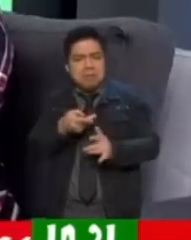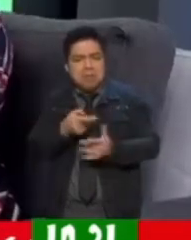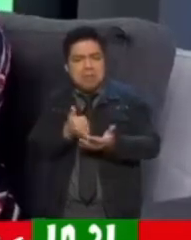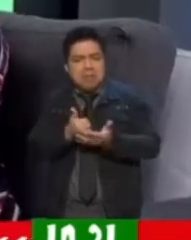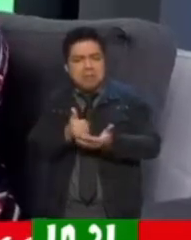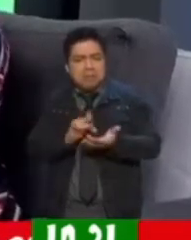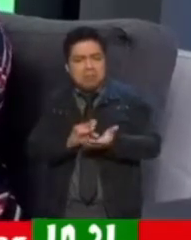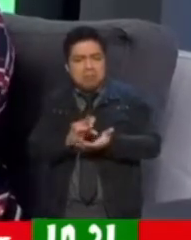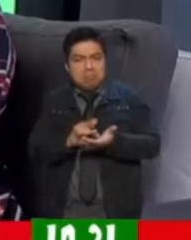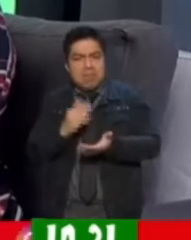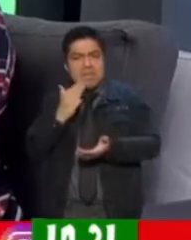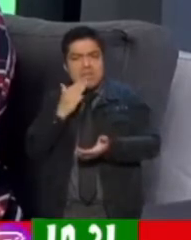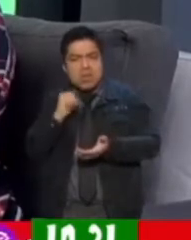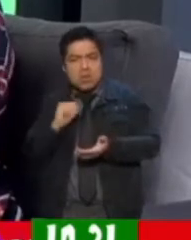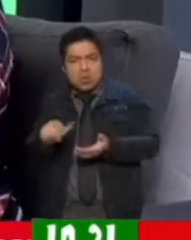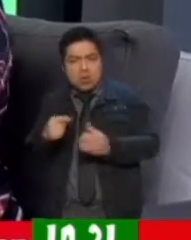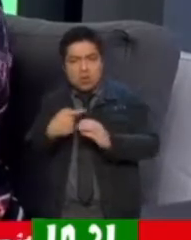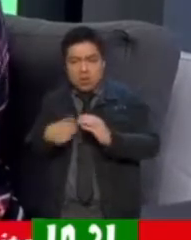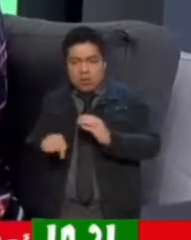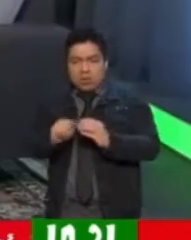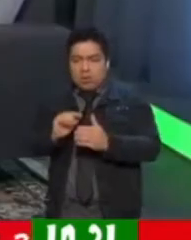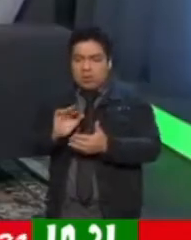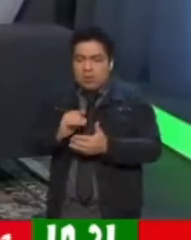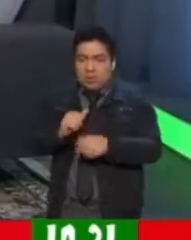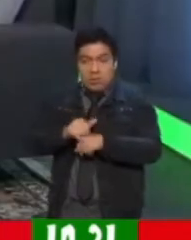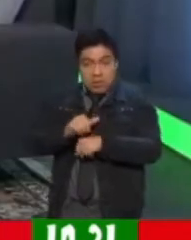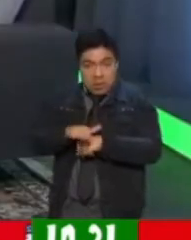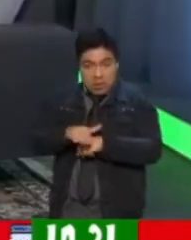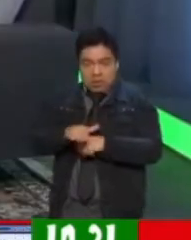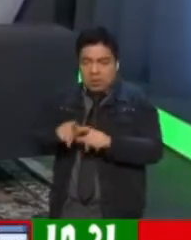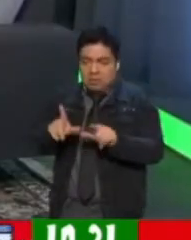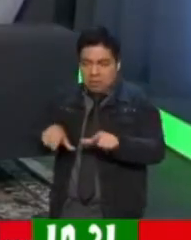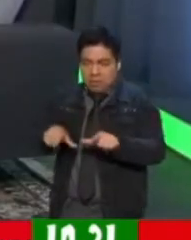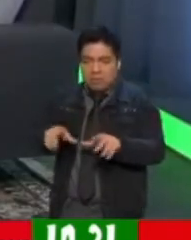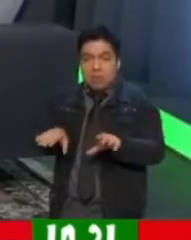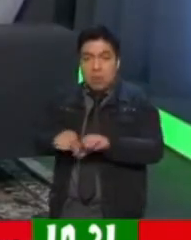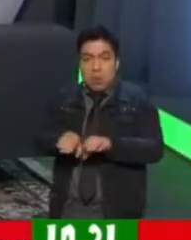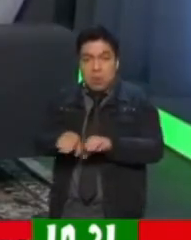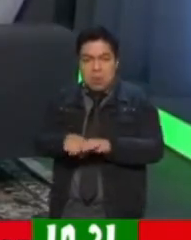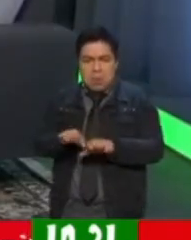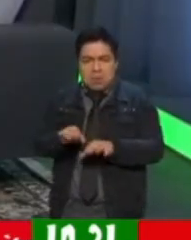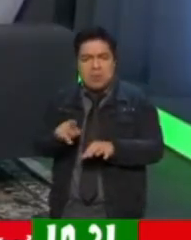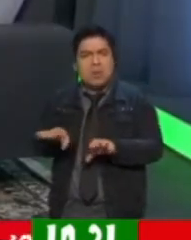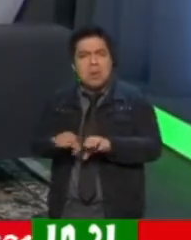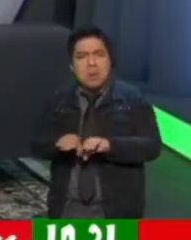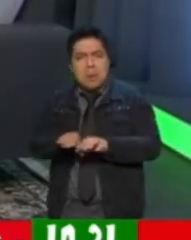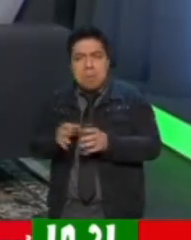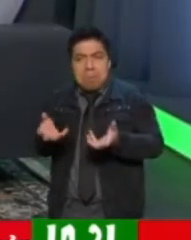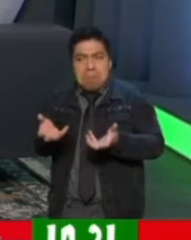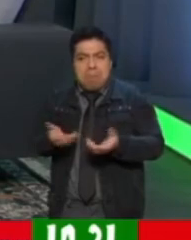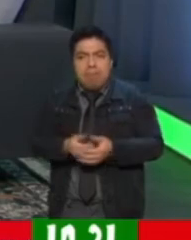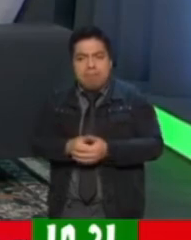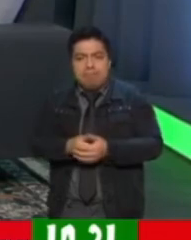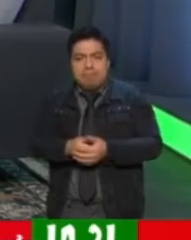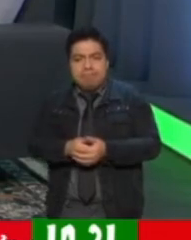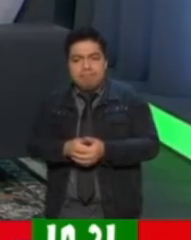sea, hay que mandar un mail. Déjenos su teléfono. Entramos a la página. No, fuera de relajo. Chicos, ¿cómo entramos?